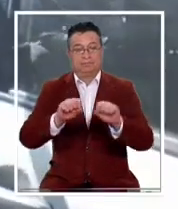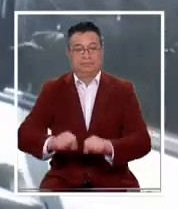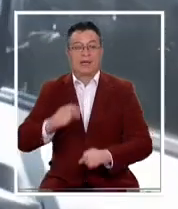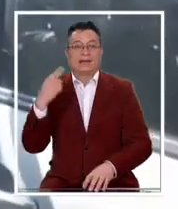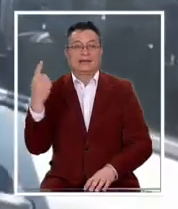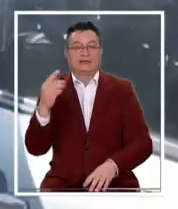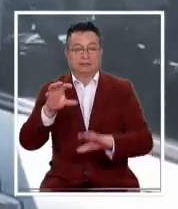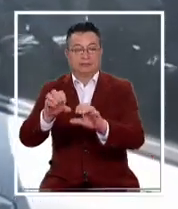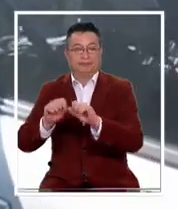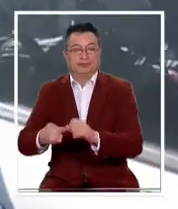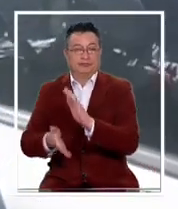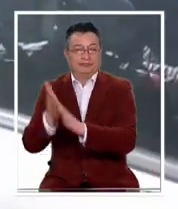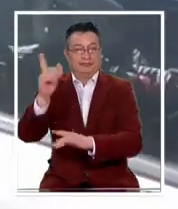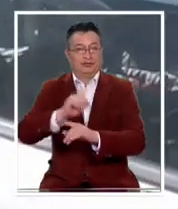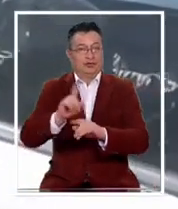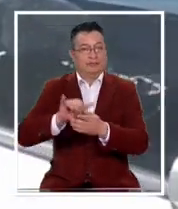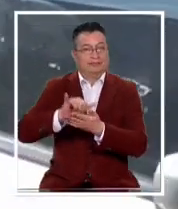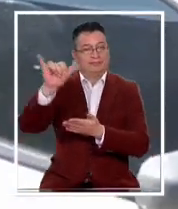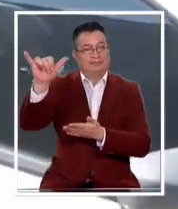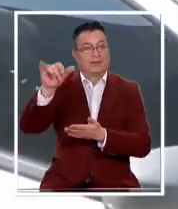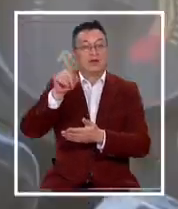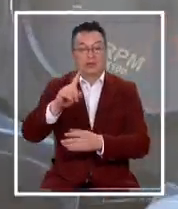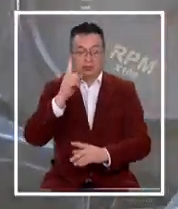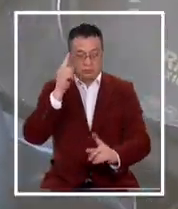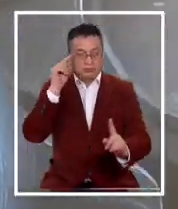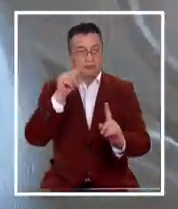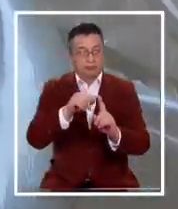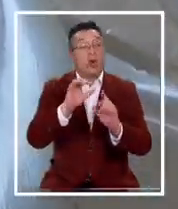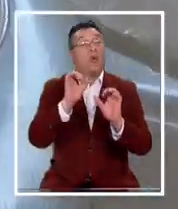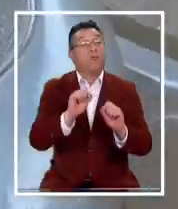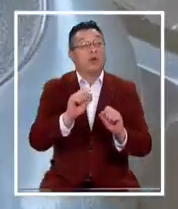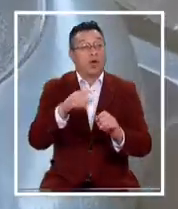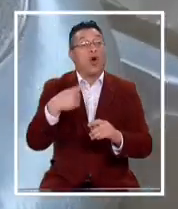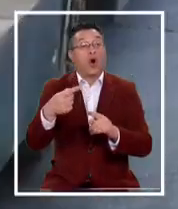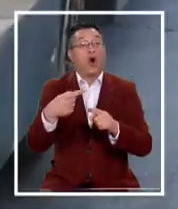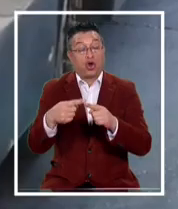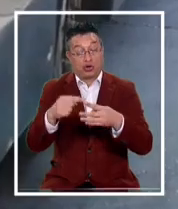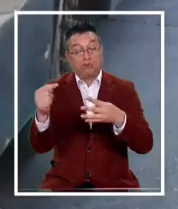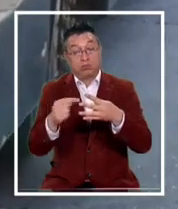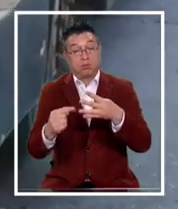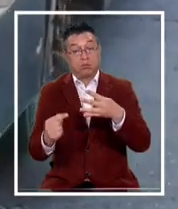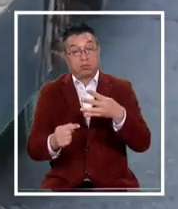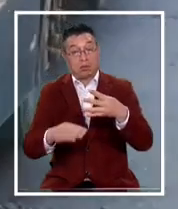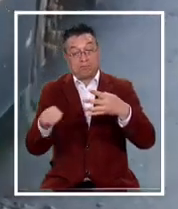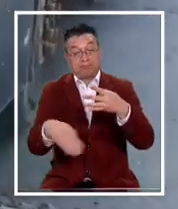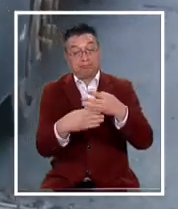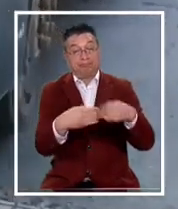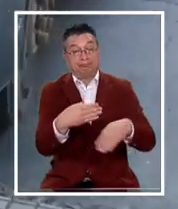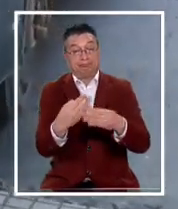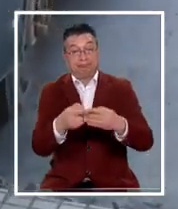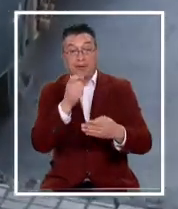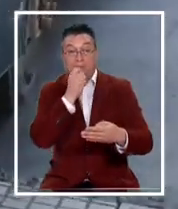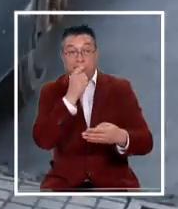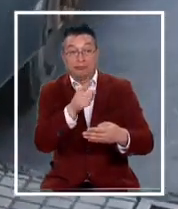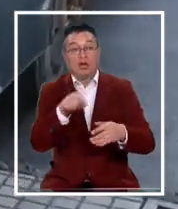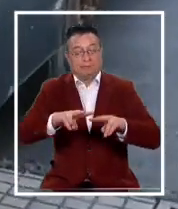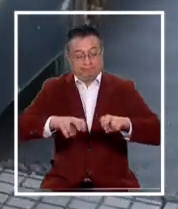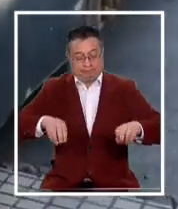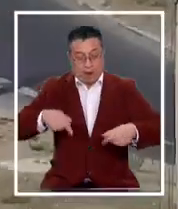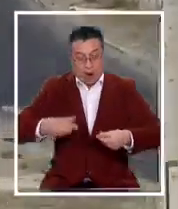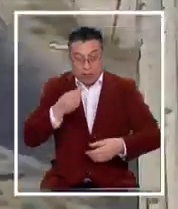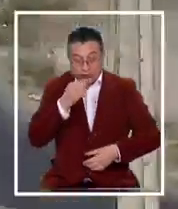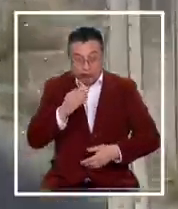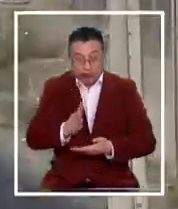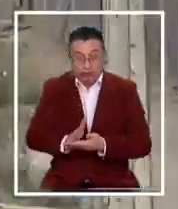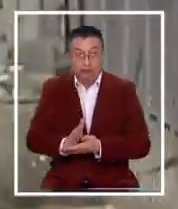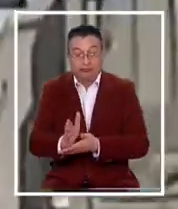Fue formalizado por un solo hecho, no descartando que con el tiempo se sumen nuevos antecedentes, pues es una investigación que recién comienza y